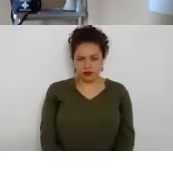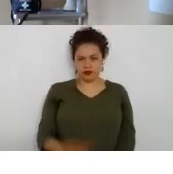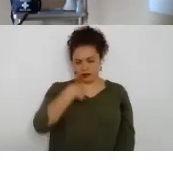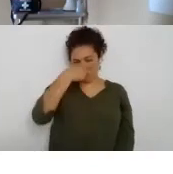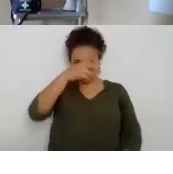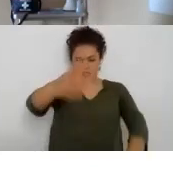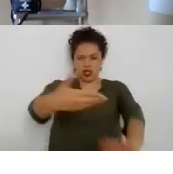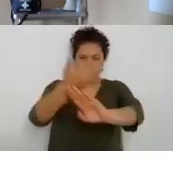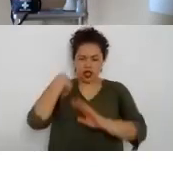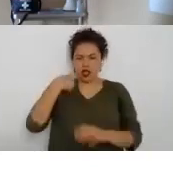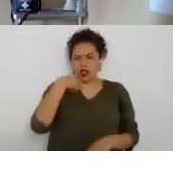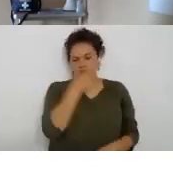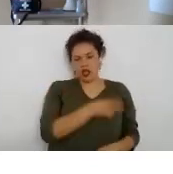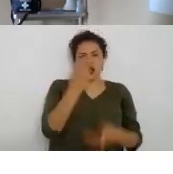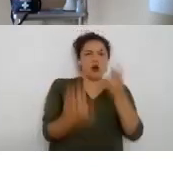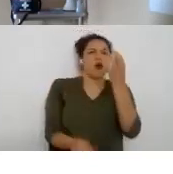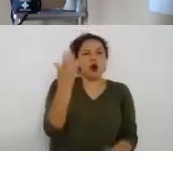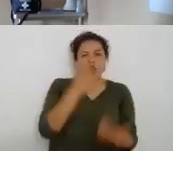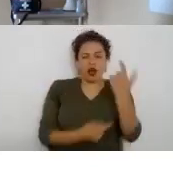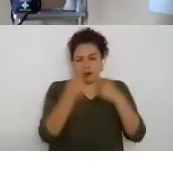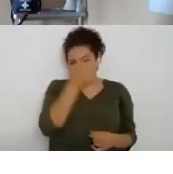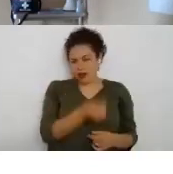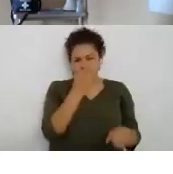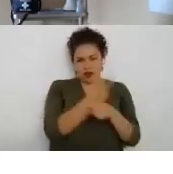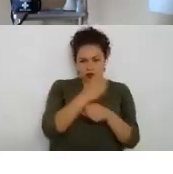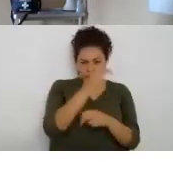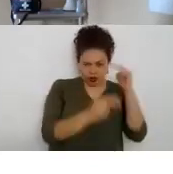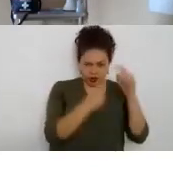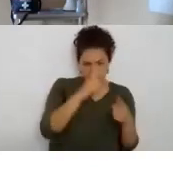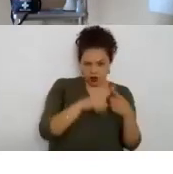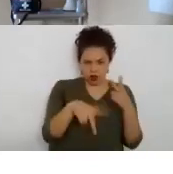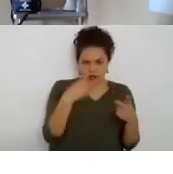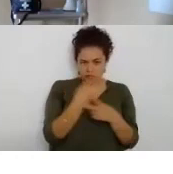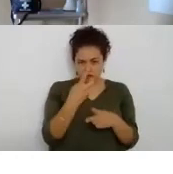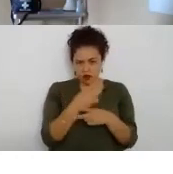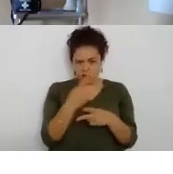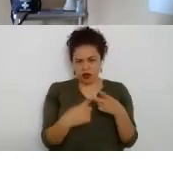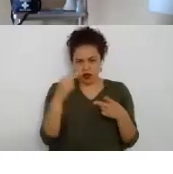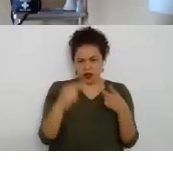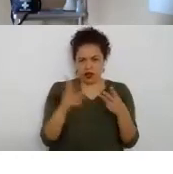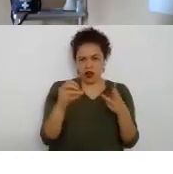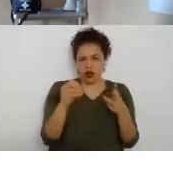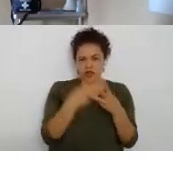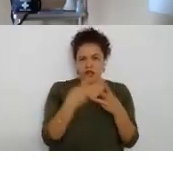momento, tenemos quemaduras de lo que es primer grado, segundo grado y tercer grado.